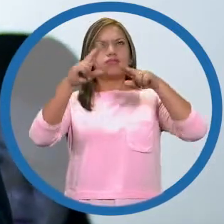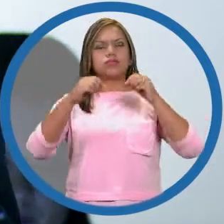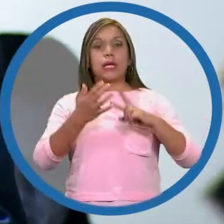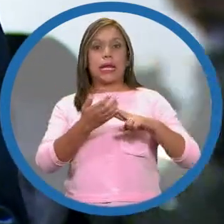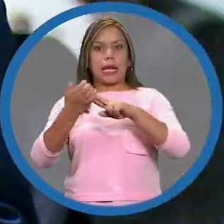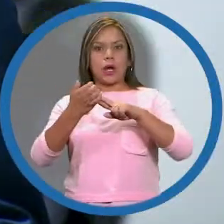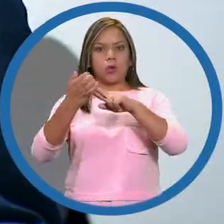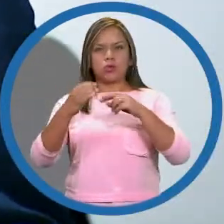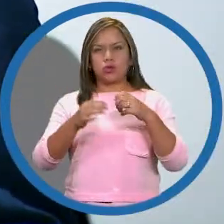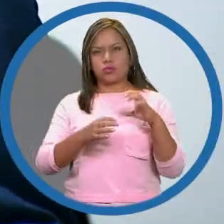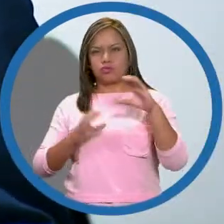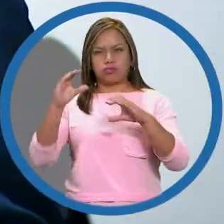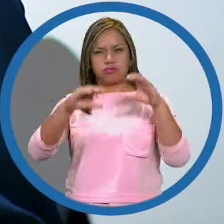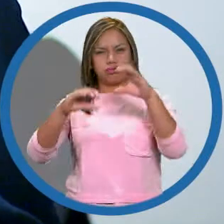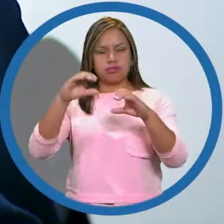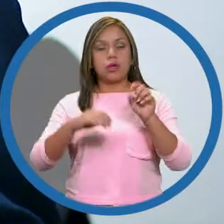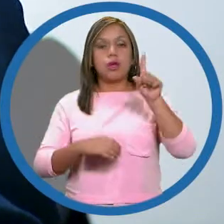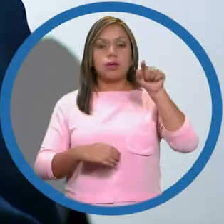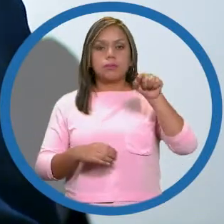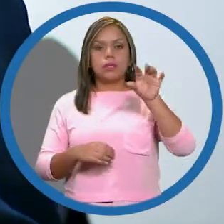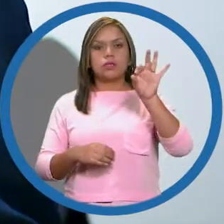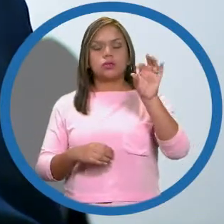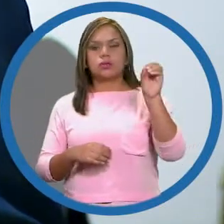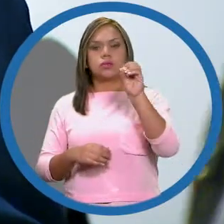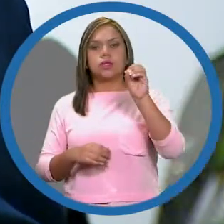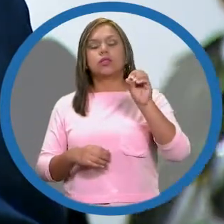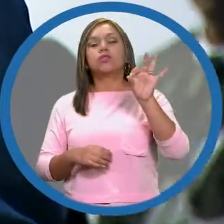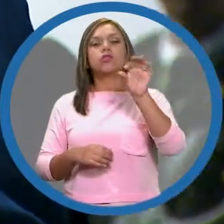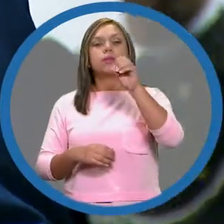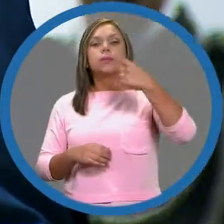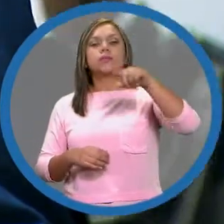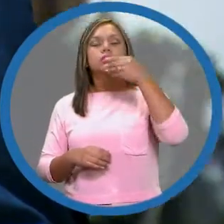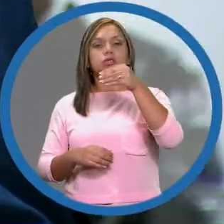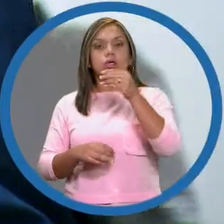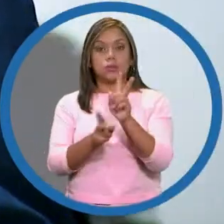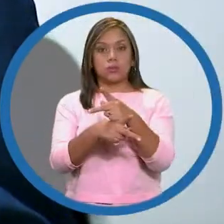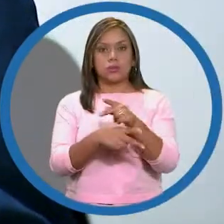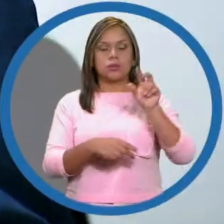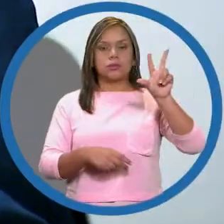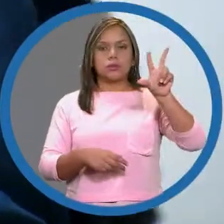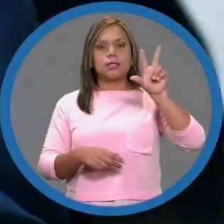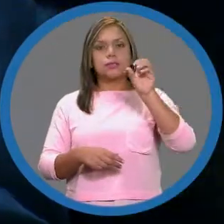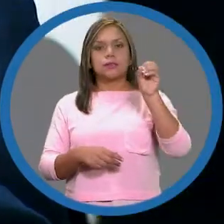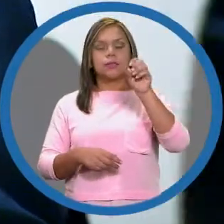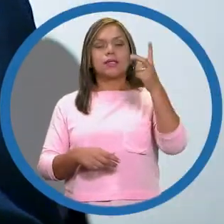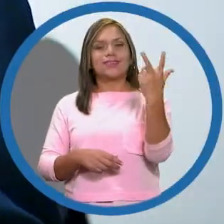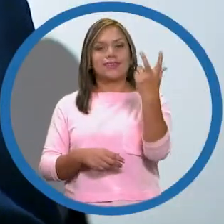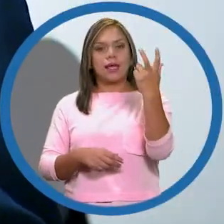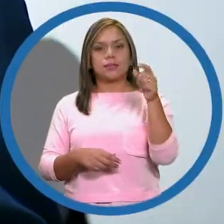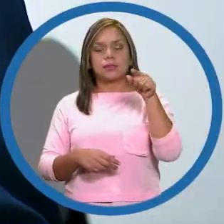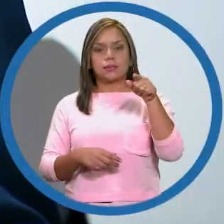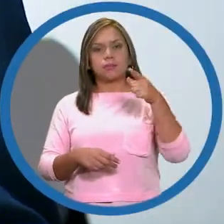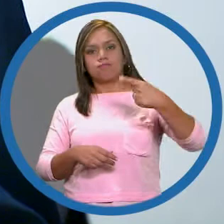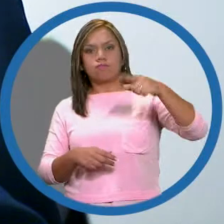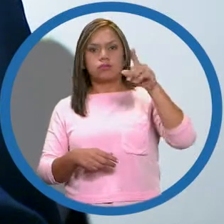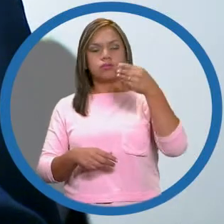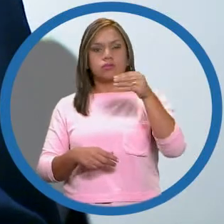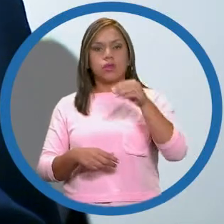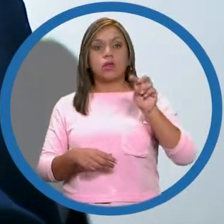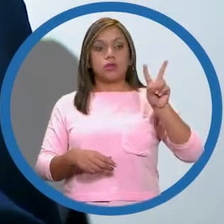infraestructura y recursos no renovables, 1.990 millones de dólares, en producción, 313, sector hábitat y